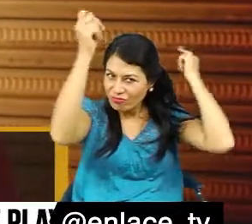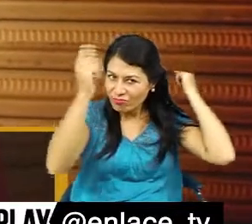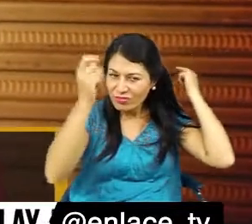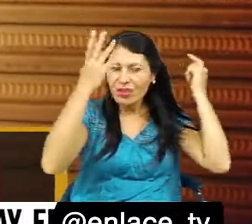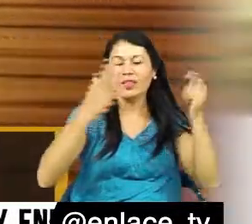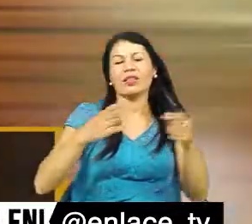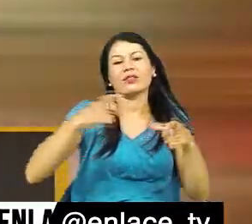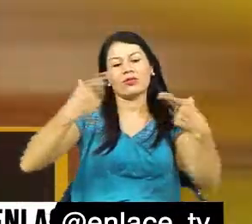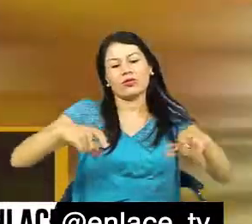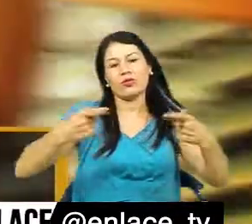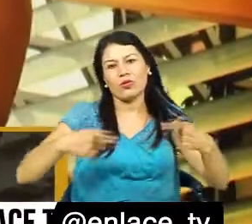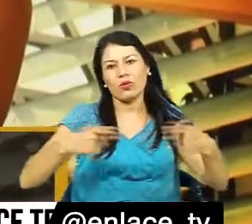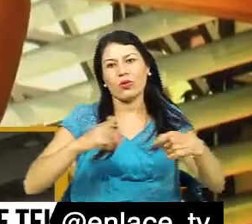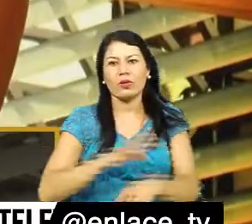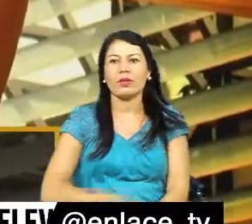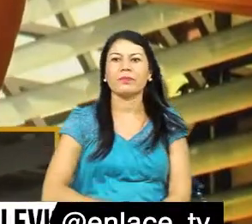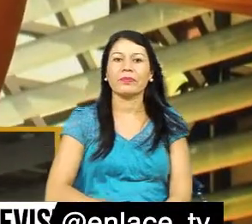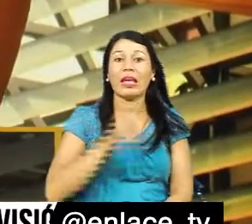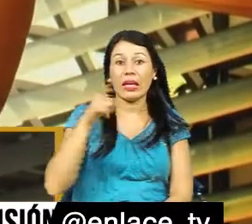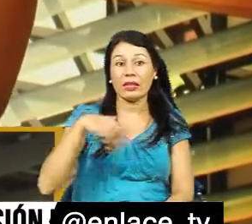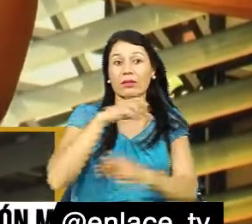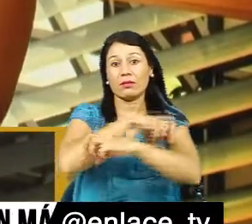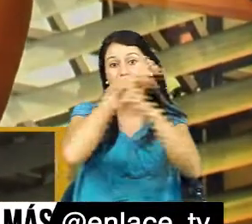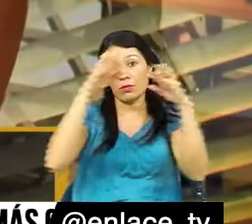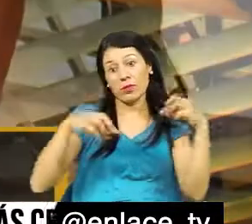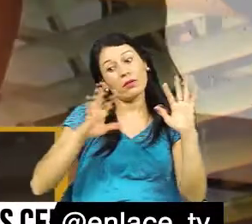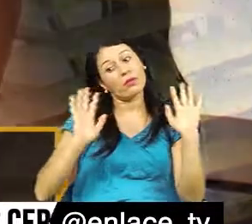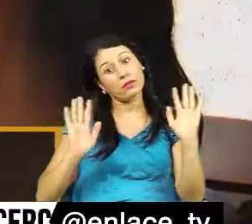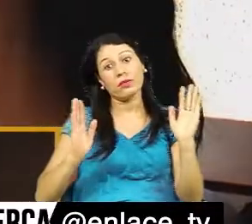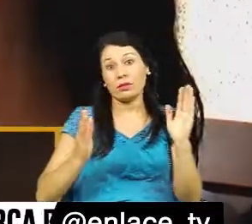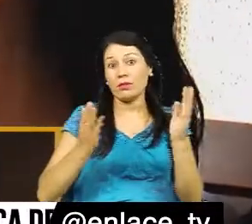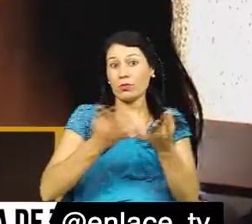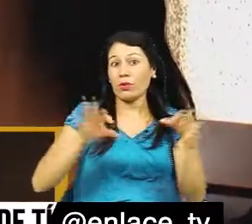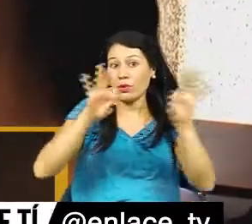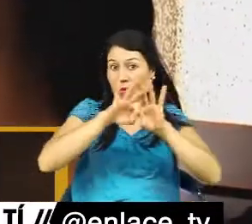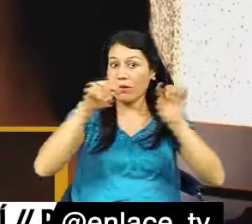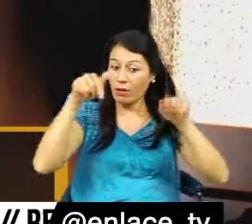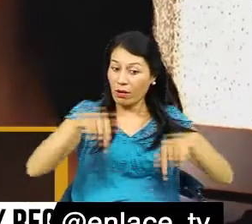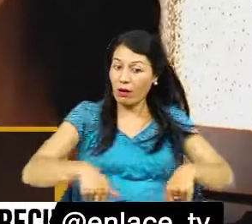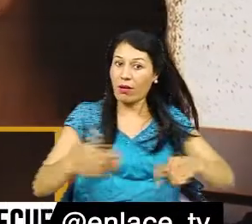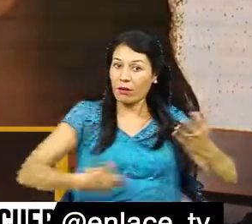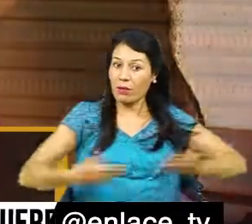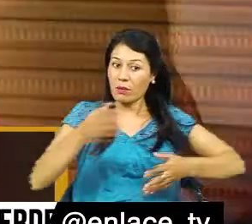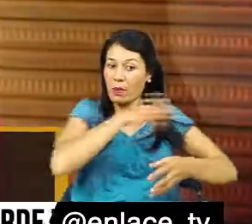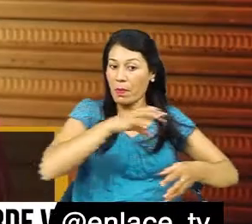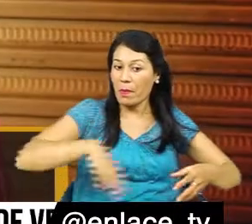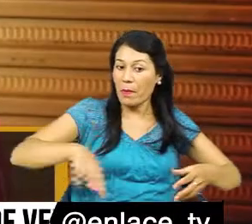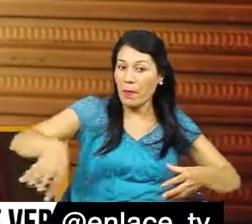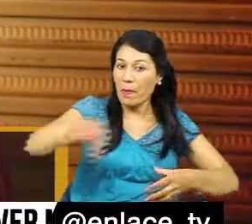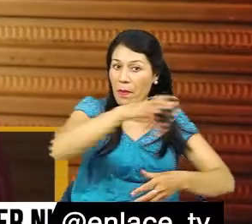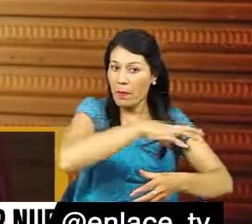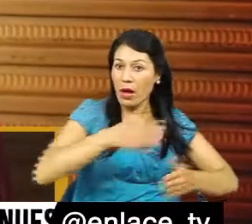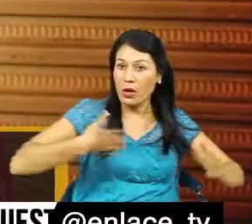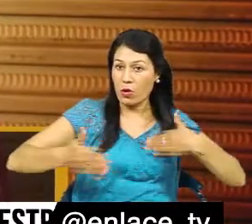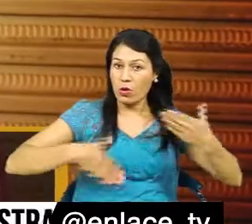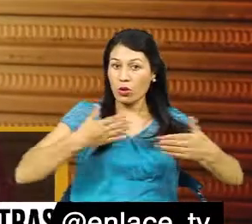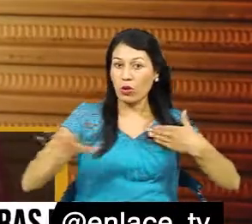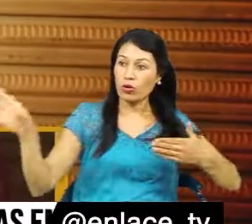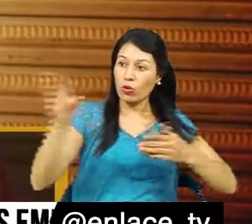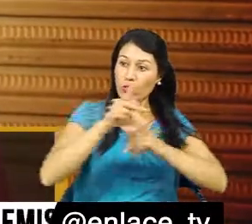Barranca Bermeja, es nuestro centro comercial, nos sentimos a gusto con el centro comercial para que todos los habitantes de Barranca Bermeja